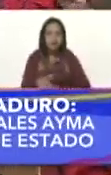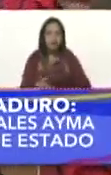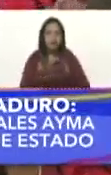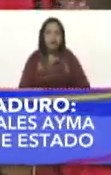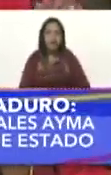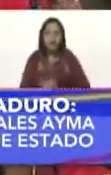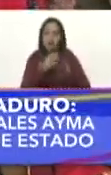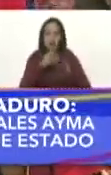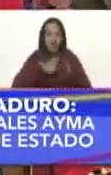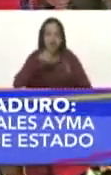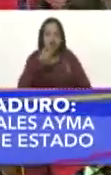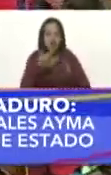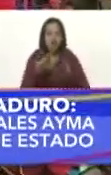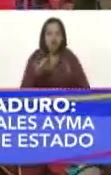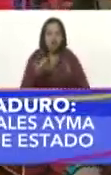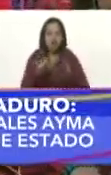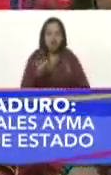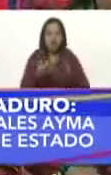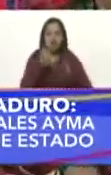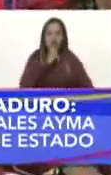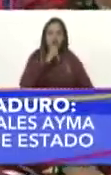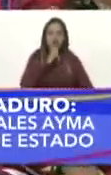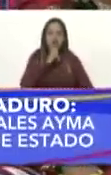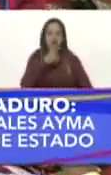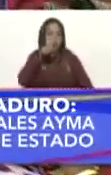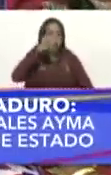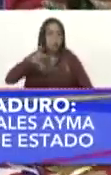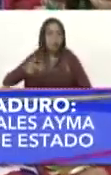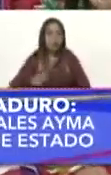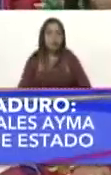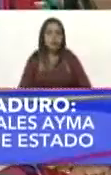no más capitalismo salvaje.